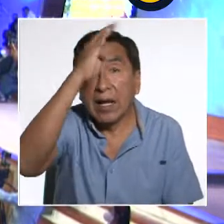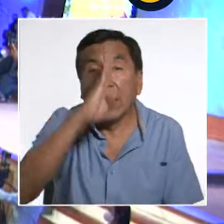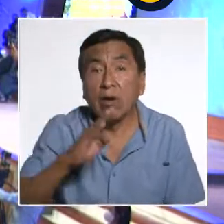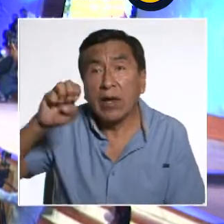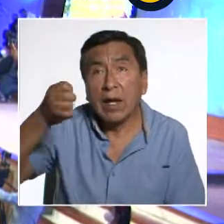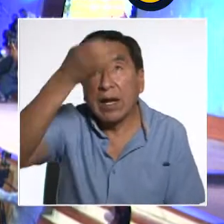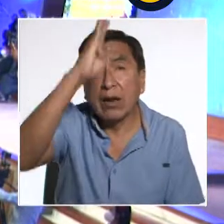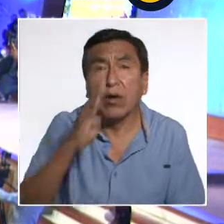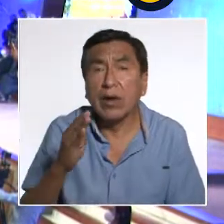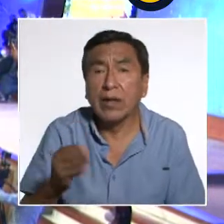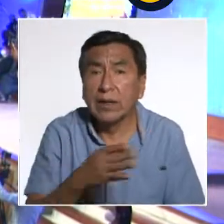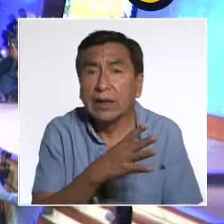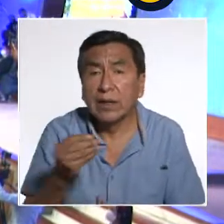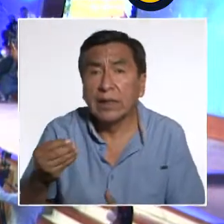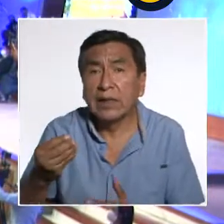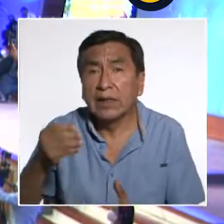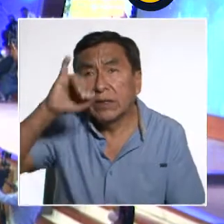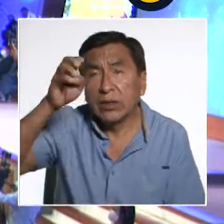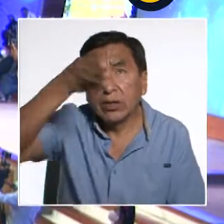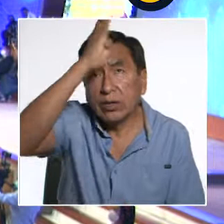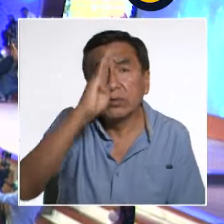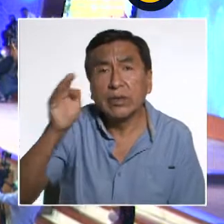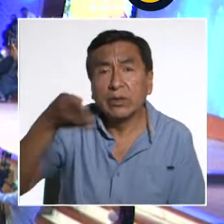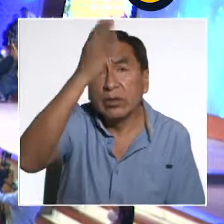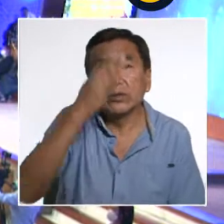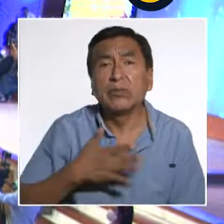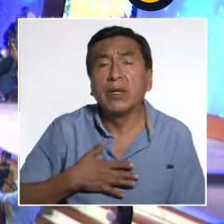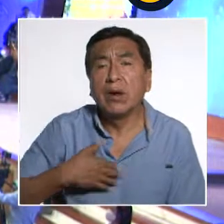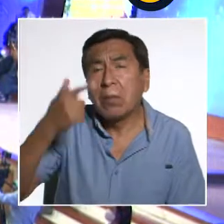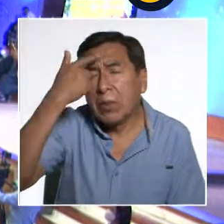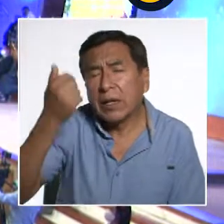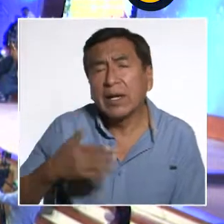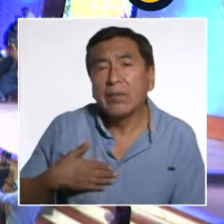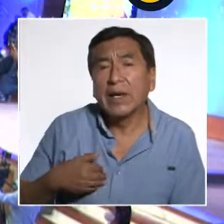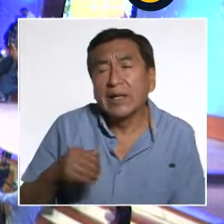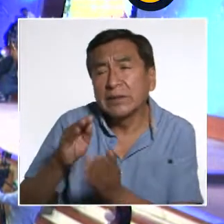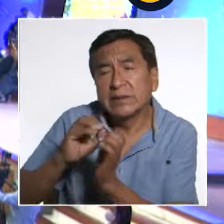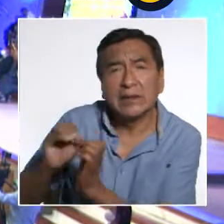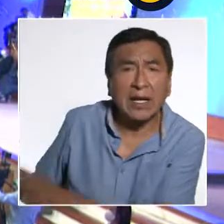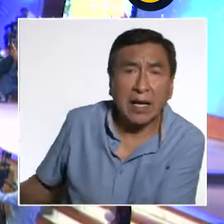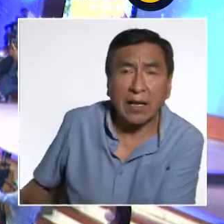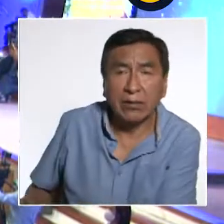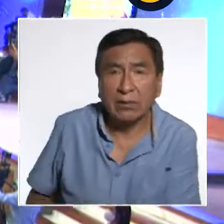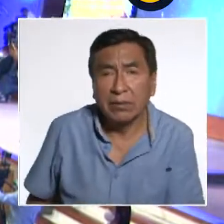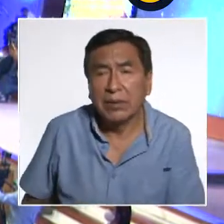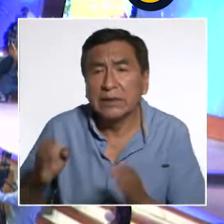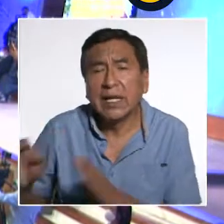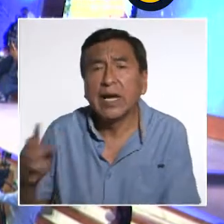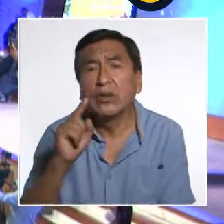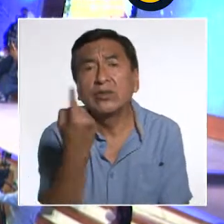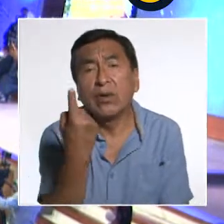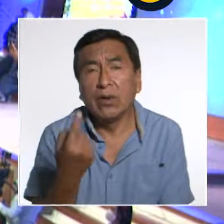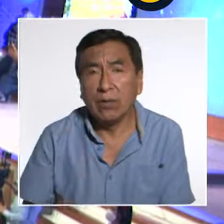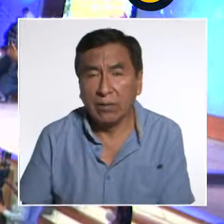que traducido es: Dios mío, Dios mío, ¿por qué me has desamparado? Si usted